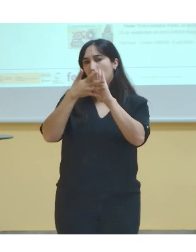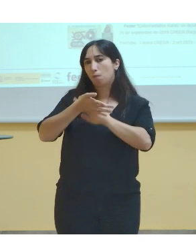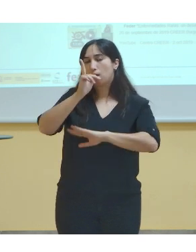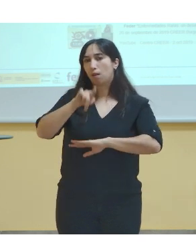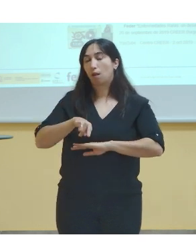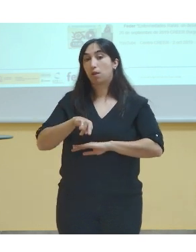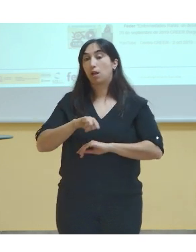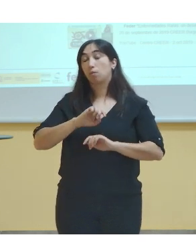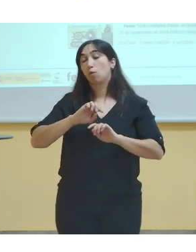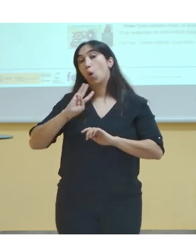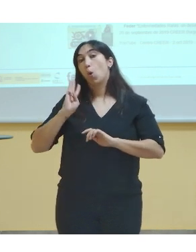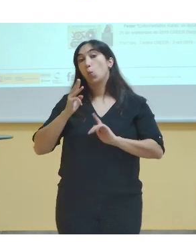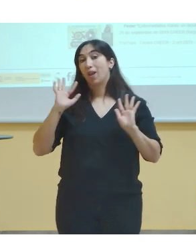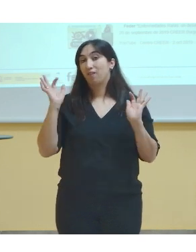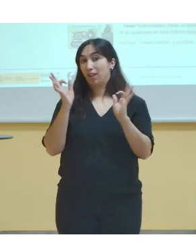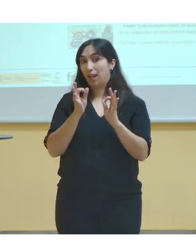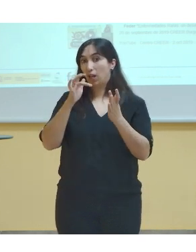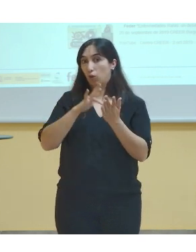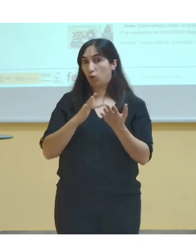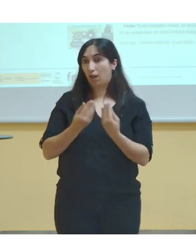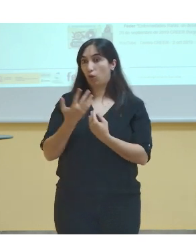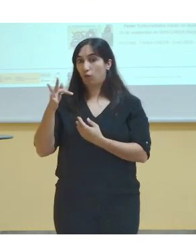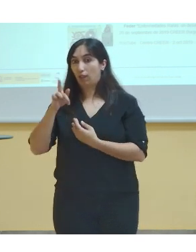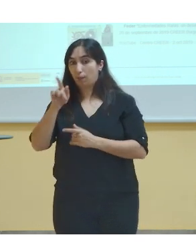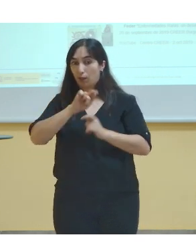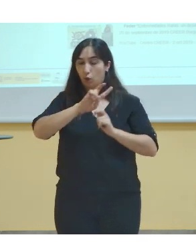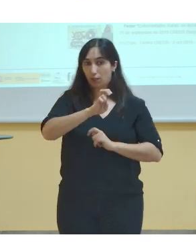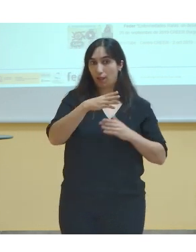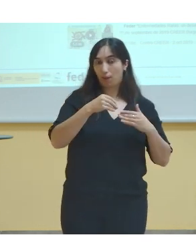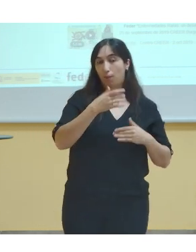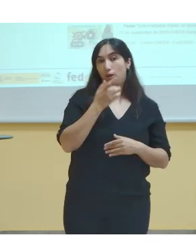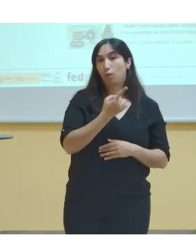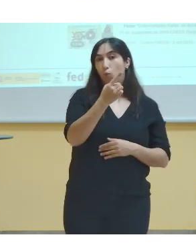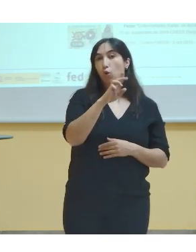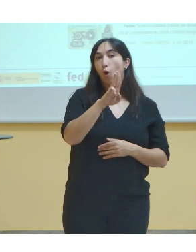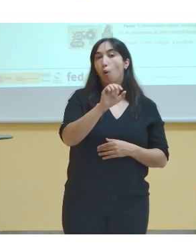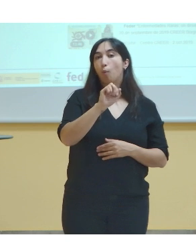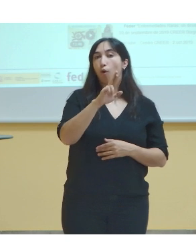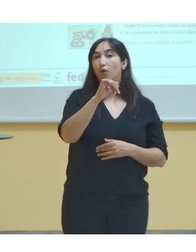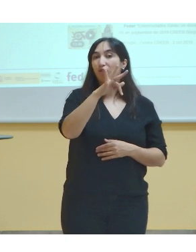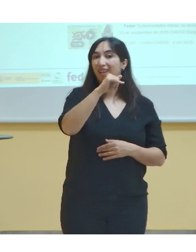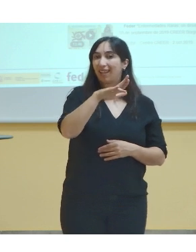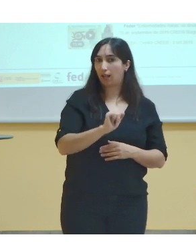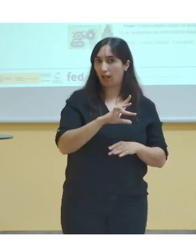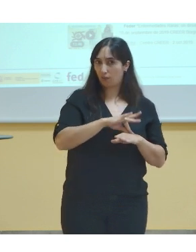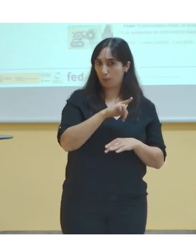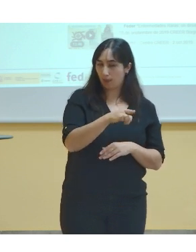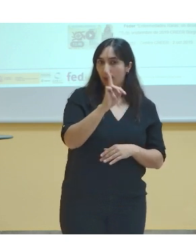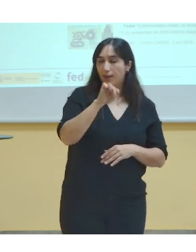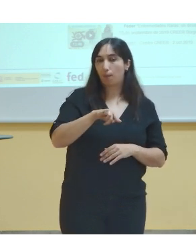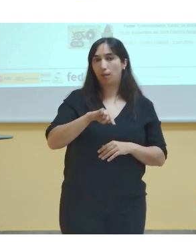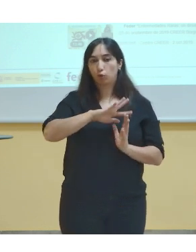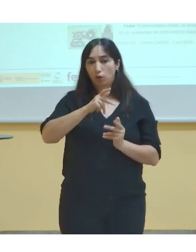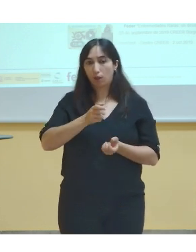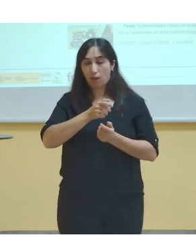se realizaron webinars con FEDER, con otras asociaciones de pacientes, una de ellas, por ejemplo, la Asociación de Porfiria. Se publicaron